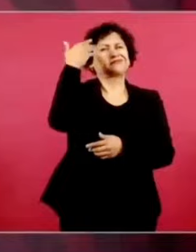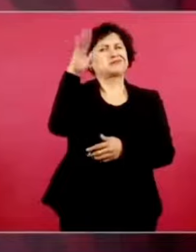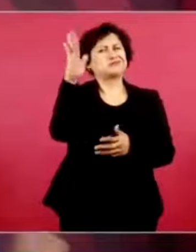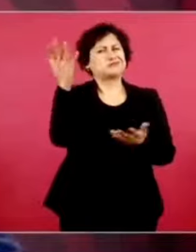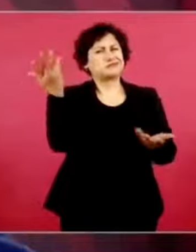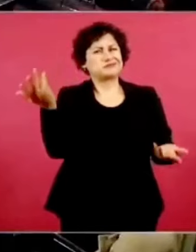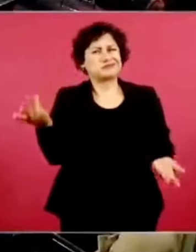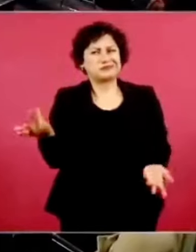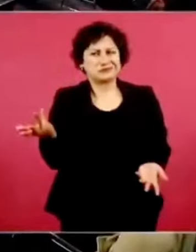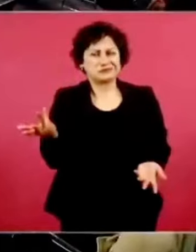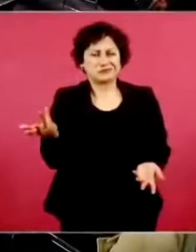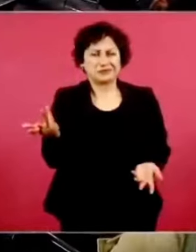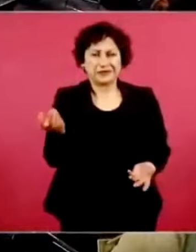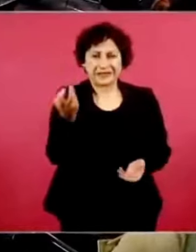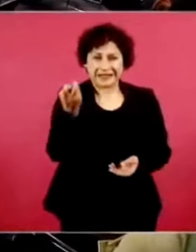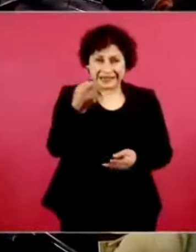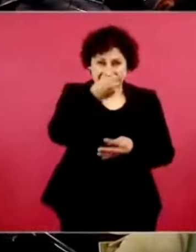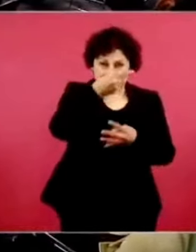Todo eso